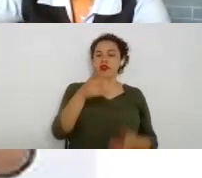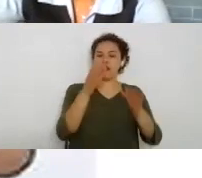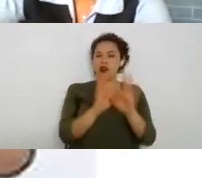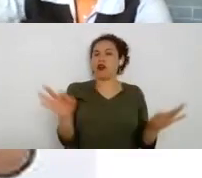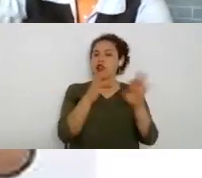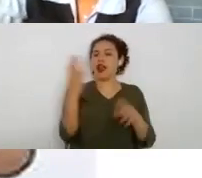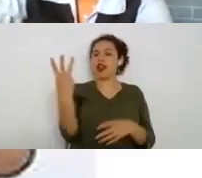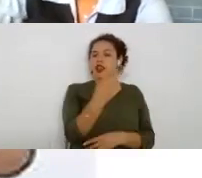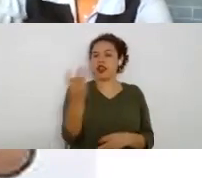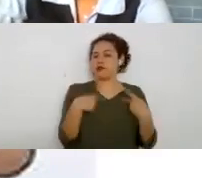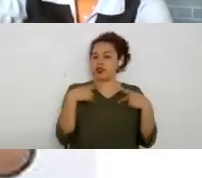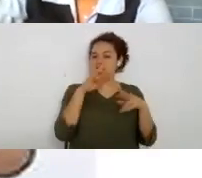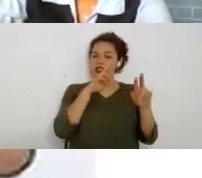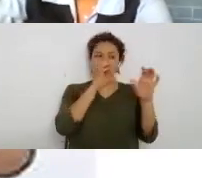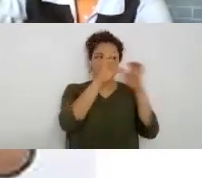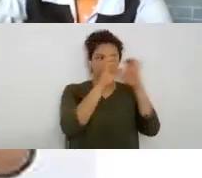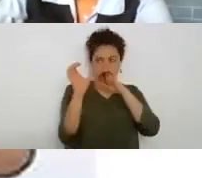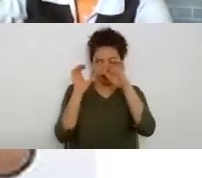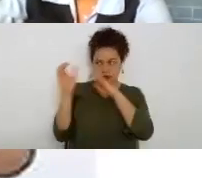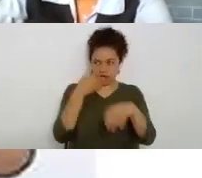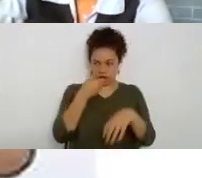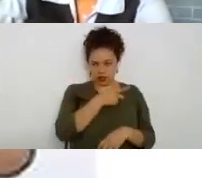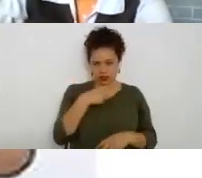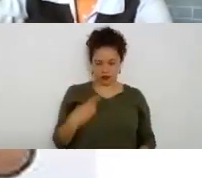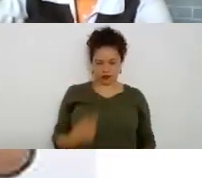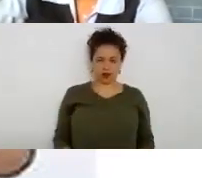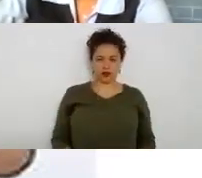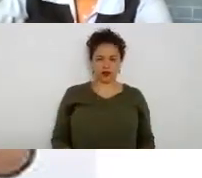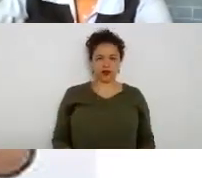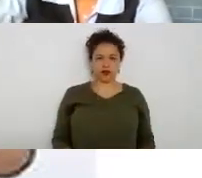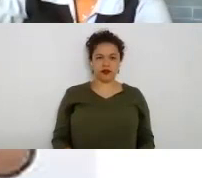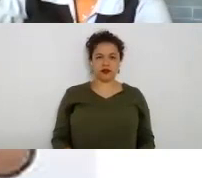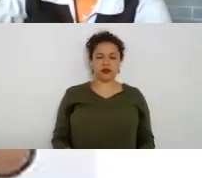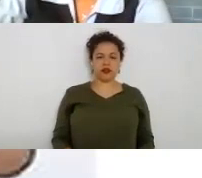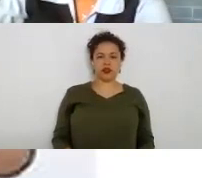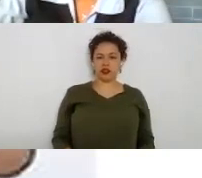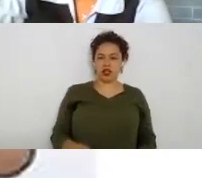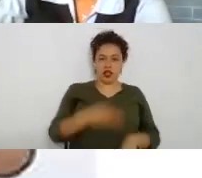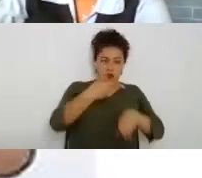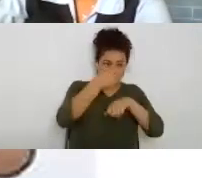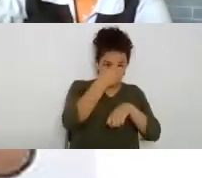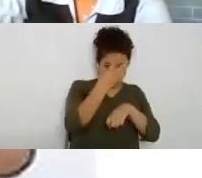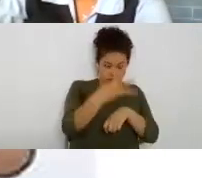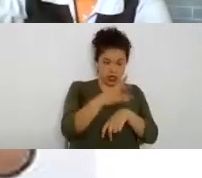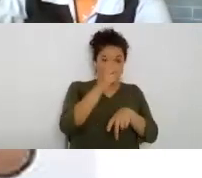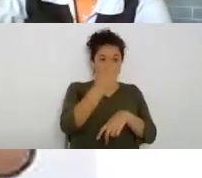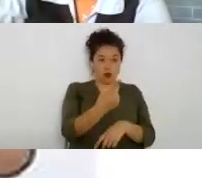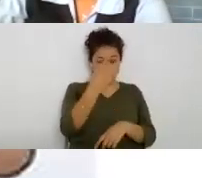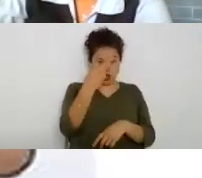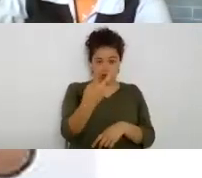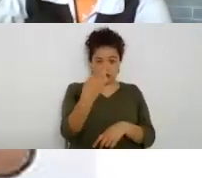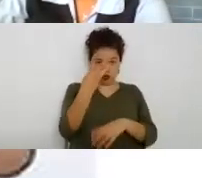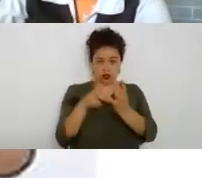los primeros respondientes. ¿De acuerdo? Entonces, aquí podemos hacer un conteo. A la cuenta de 3 nos levantamos.